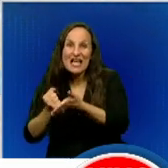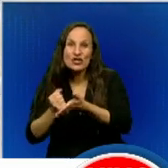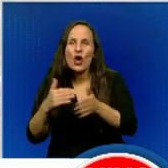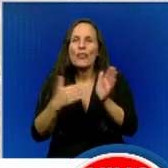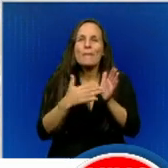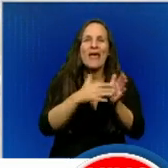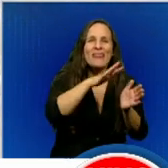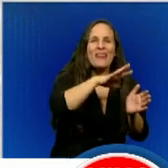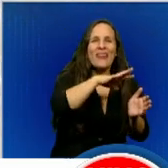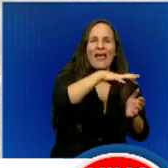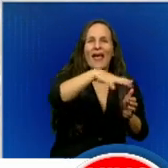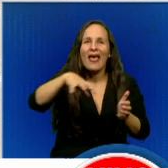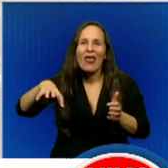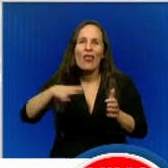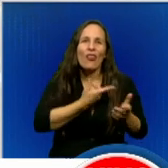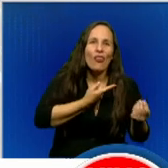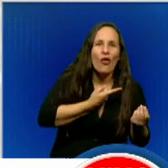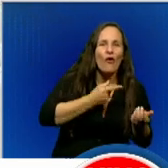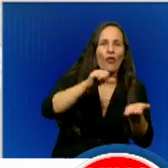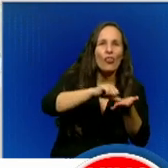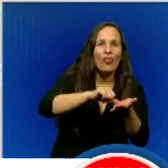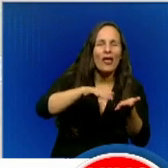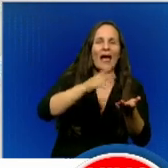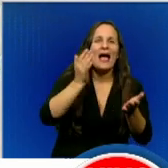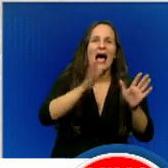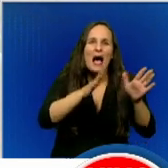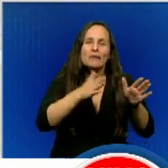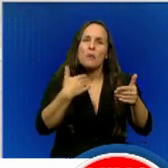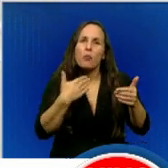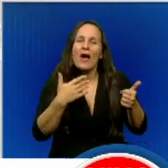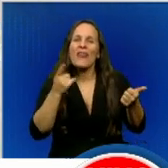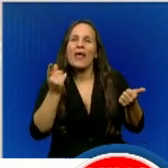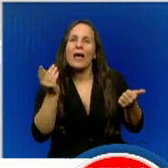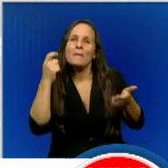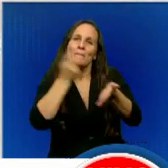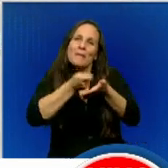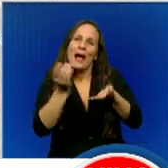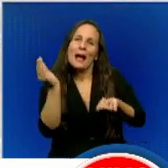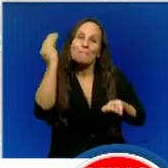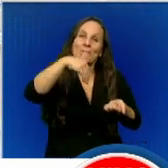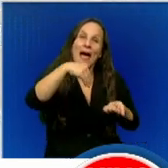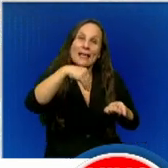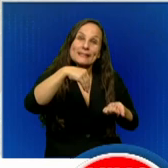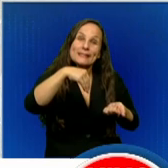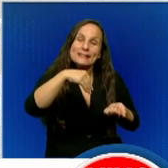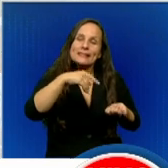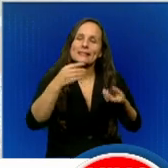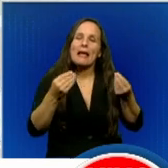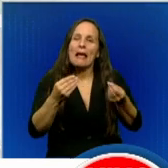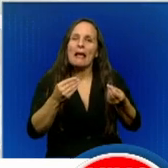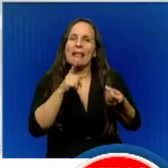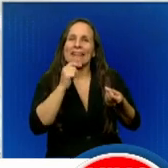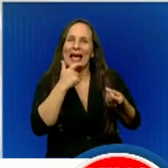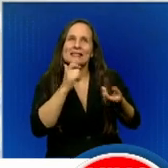de eliminar una sobretasa por los bienes que provienen de